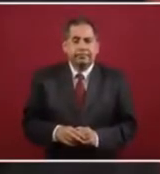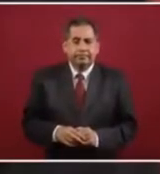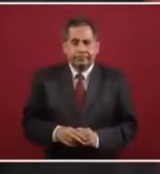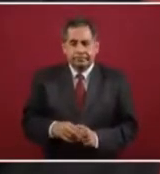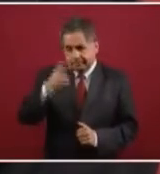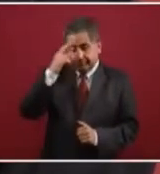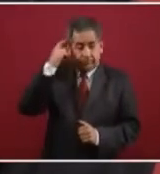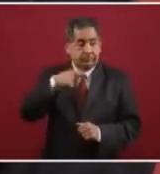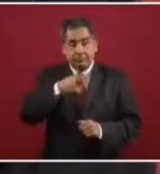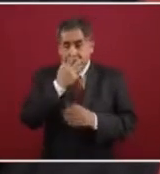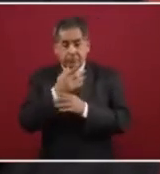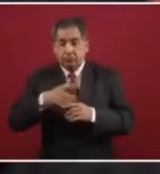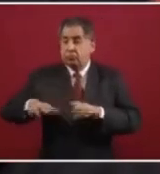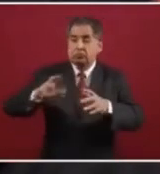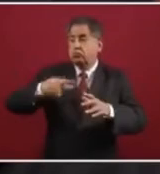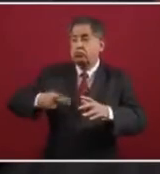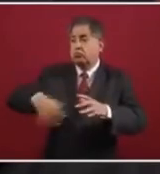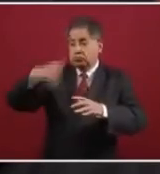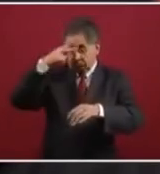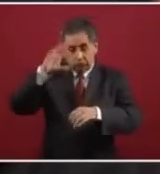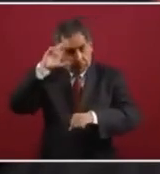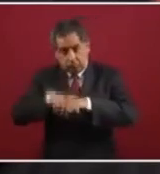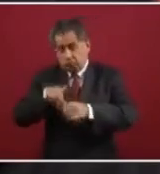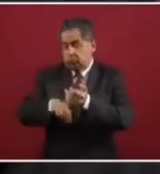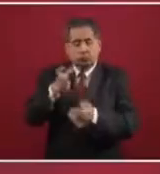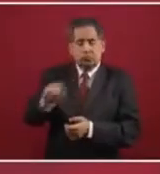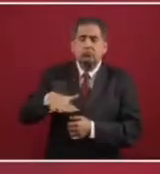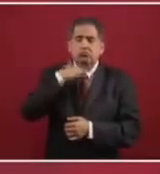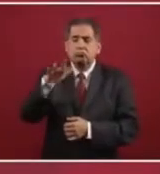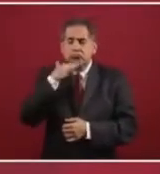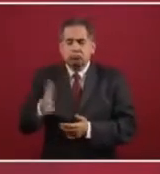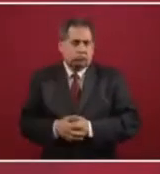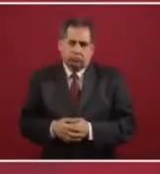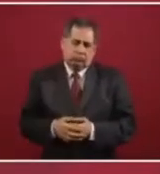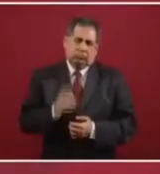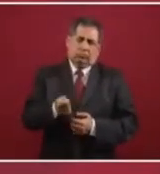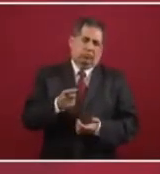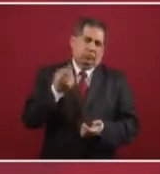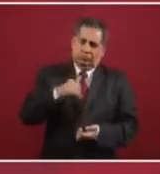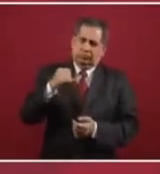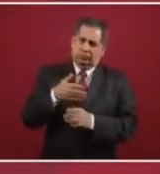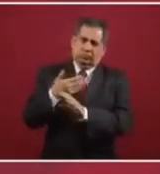era parte de la cultura del pueblo de México. Algo absurdo y ofensivo.